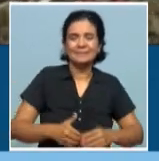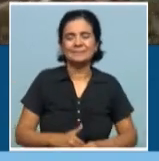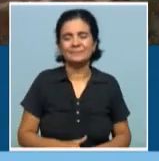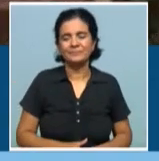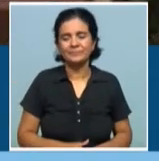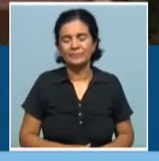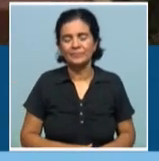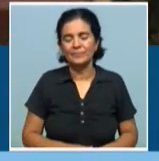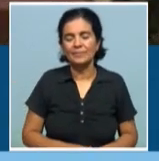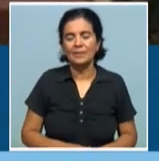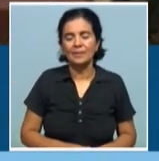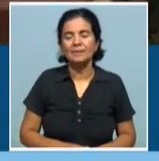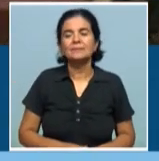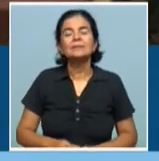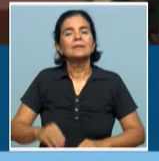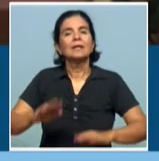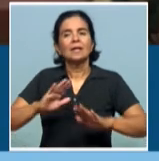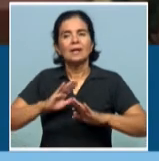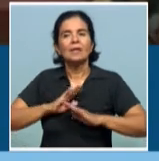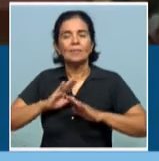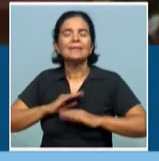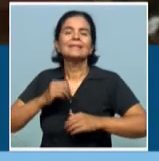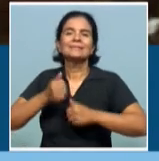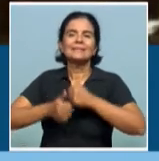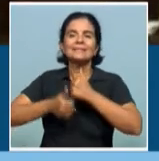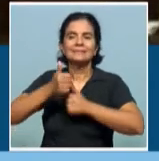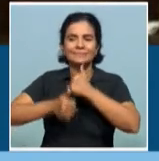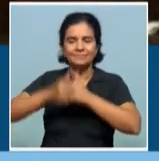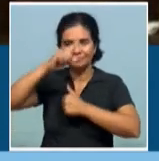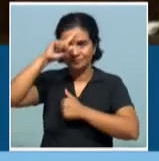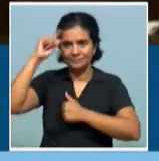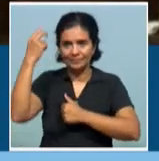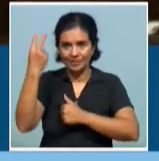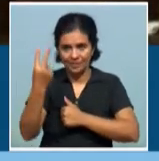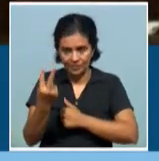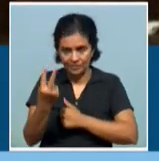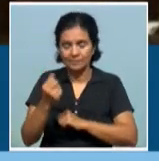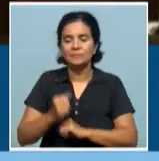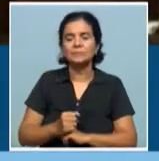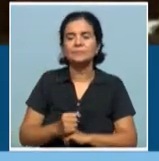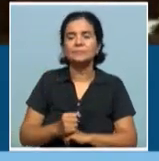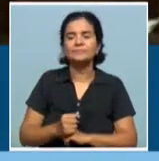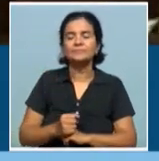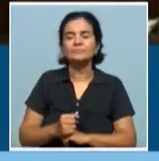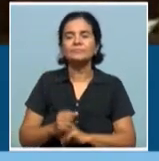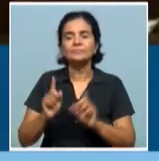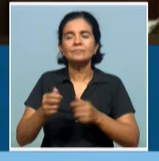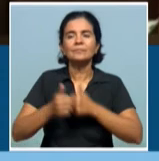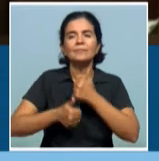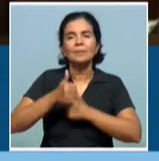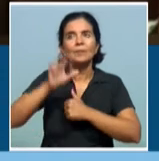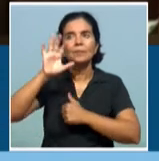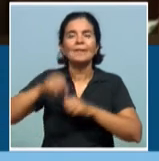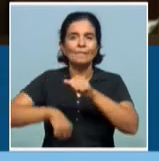Seguiremos participando en los Juegos Binacionales de Integración Andina Cristo Redentor, el Campeonato Provincial de Fútbol, el Boxeo